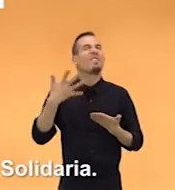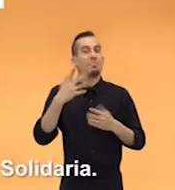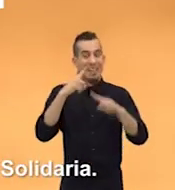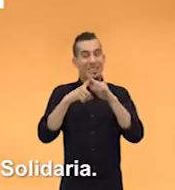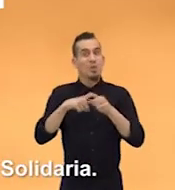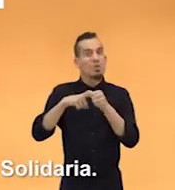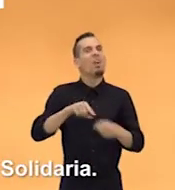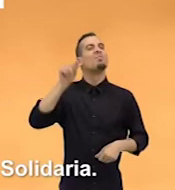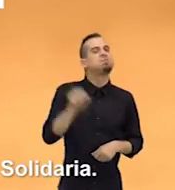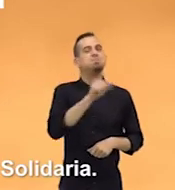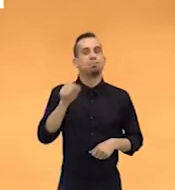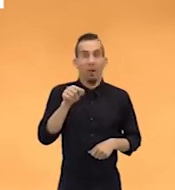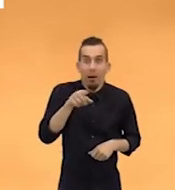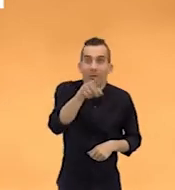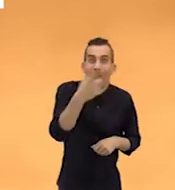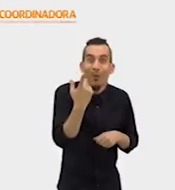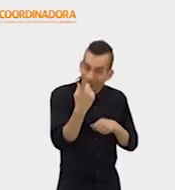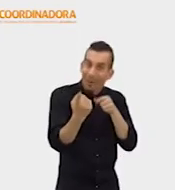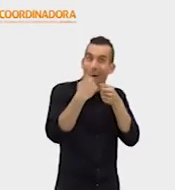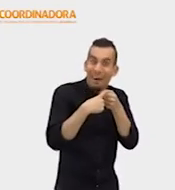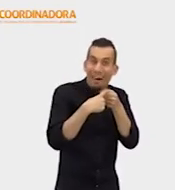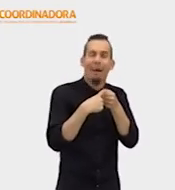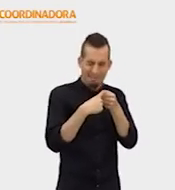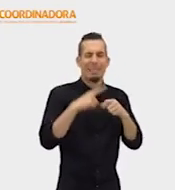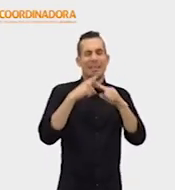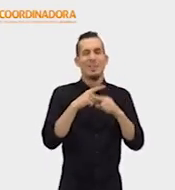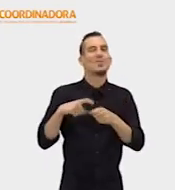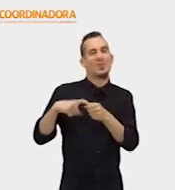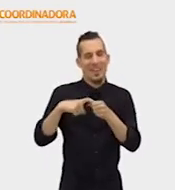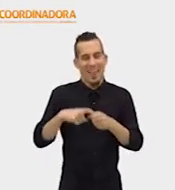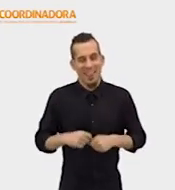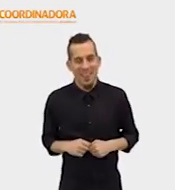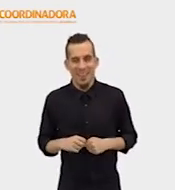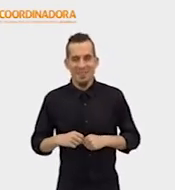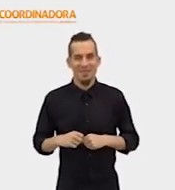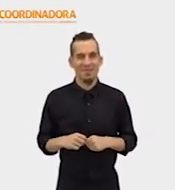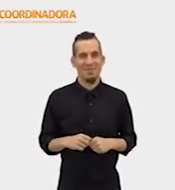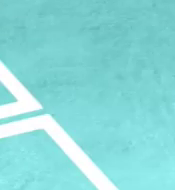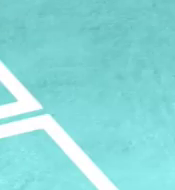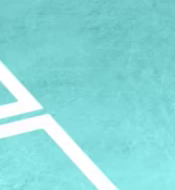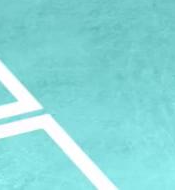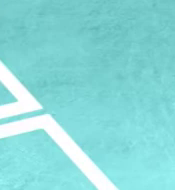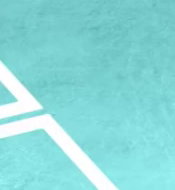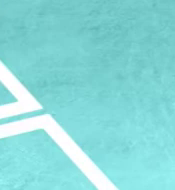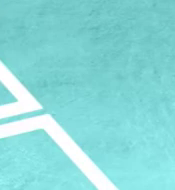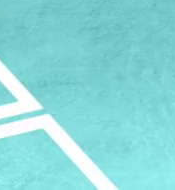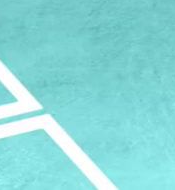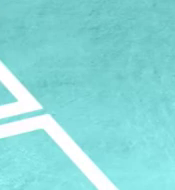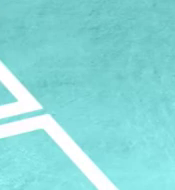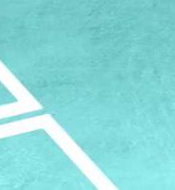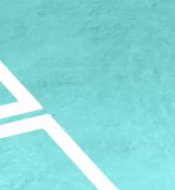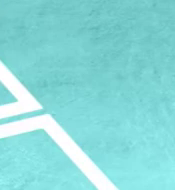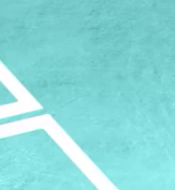millones de euros más por la incorporación del impuesto de sociedades que se destinarán a proyectos desarrollados por la ONG a nivel